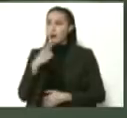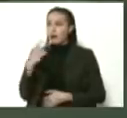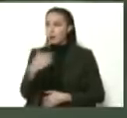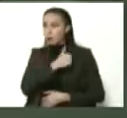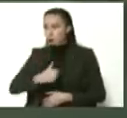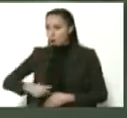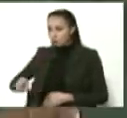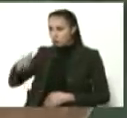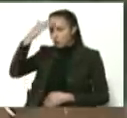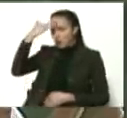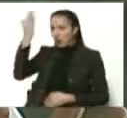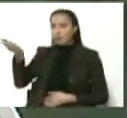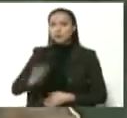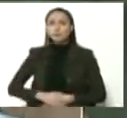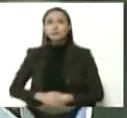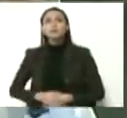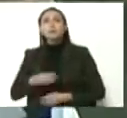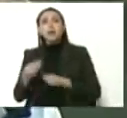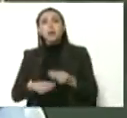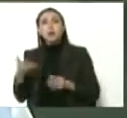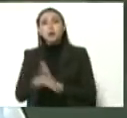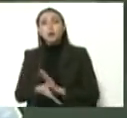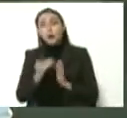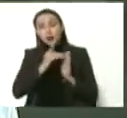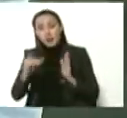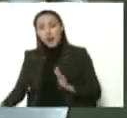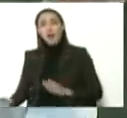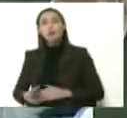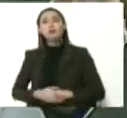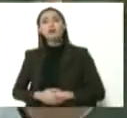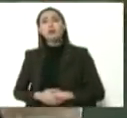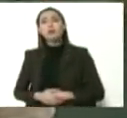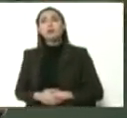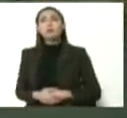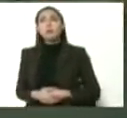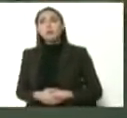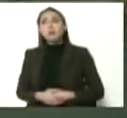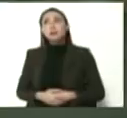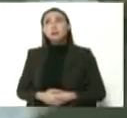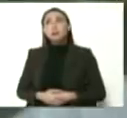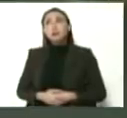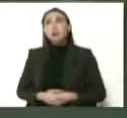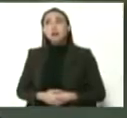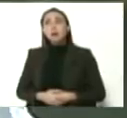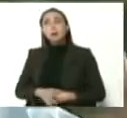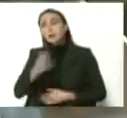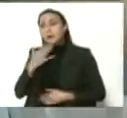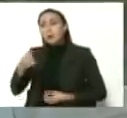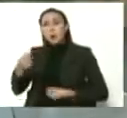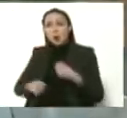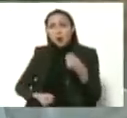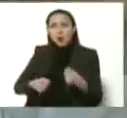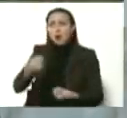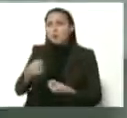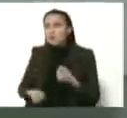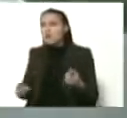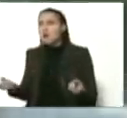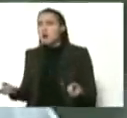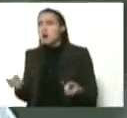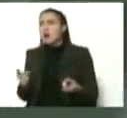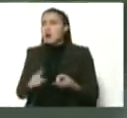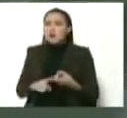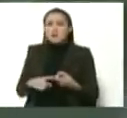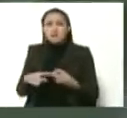tema, eludiendo el derecho de los adultos, por ejemplo, un concierto, o el derecho de los adultos a una caravana, o el derecho de los adultos a caerse a